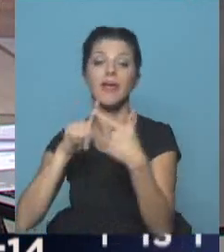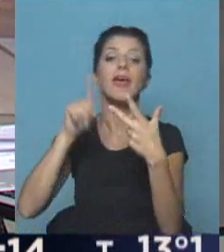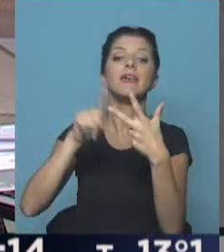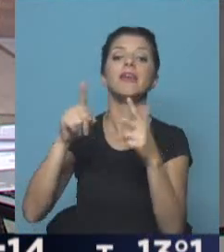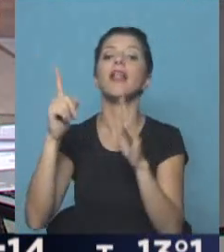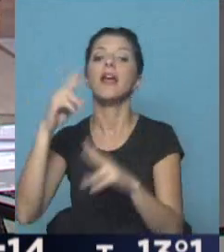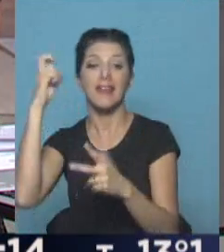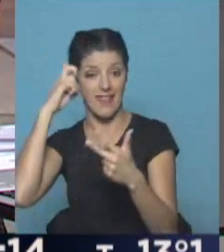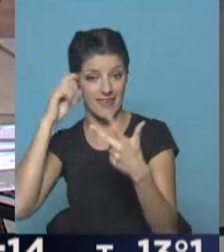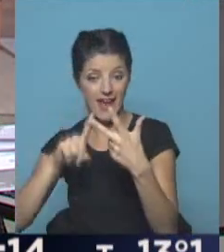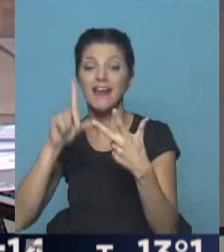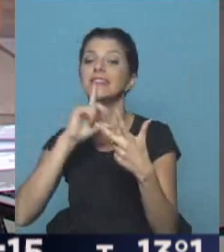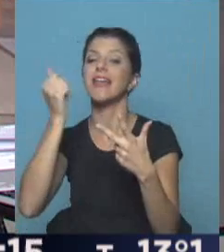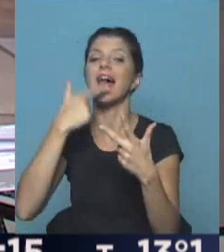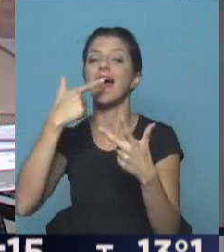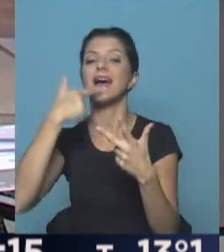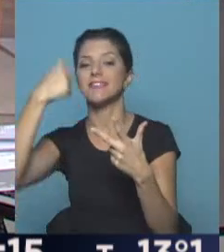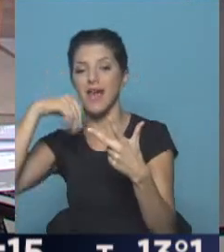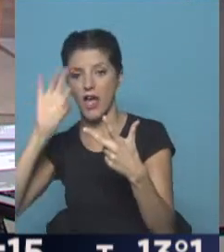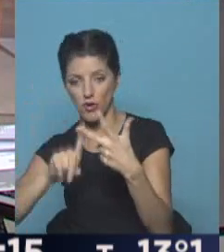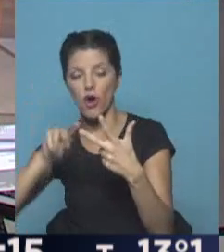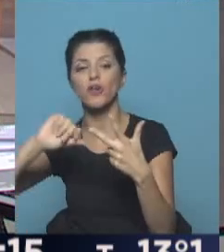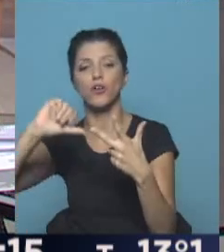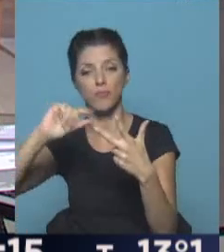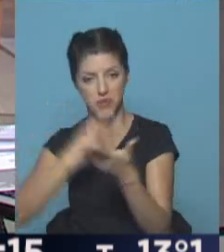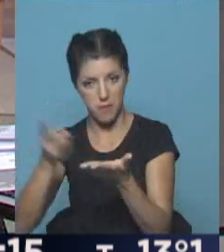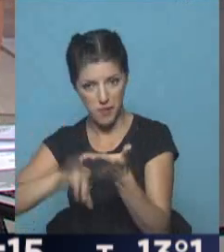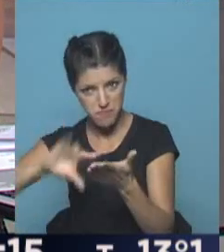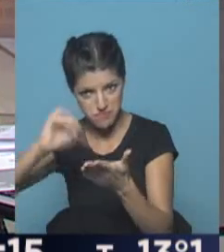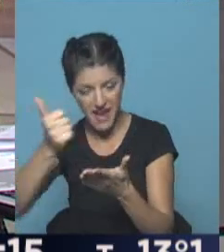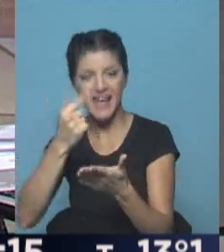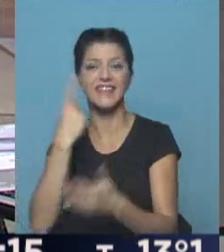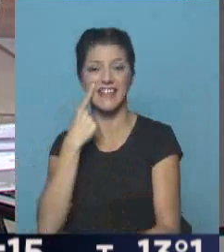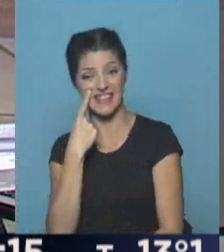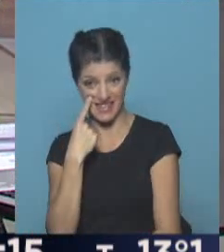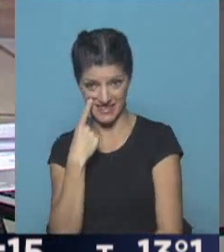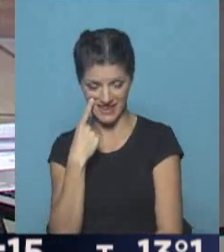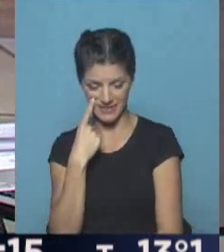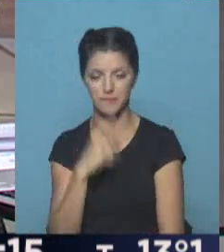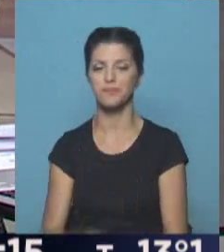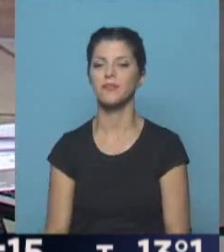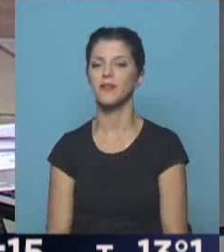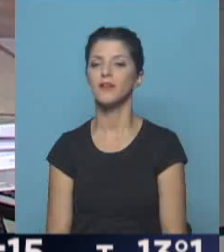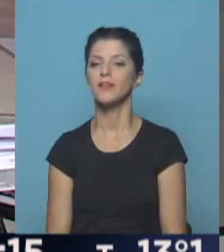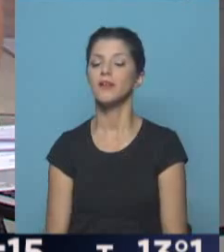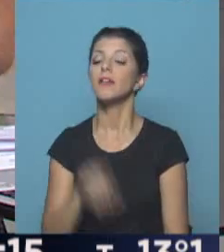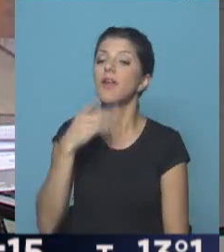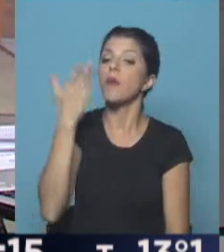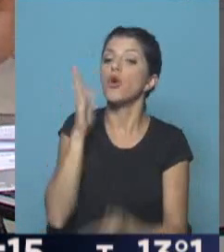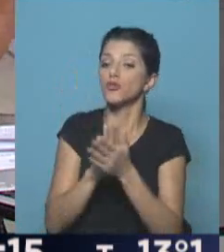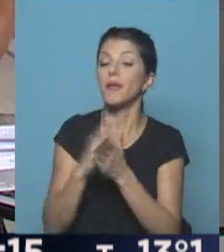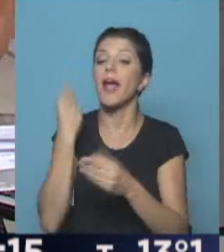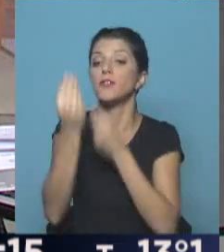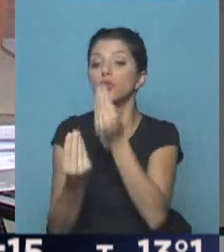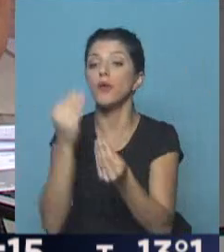dirigente radical que fue electo intendente de la ciudad capital de la provincia de Corrientes. El mandatario, entre otras cosas, se refirió a una posible candidatura de